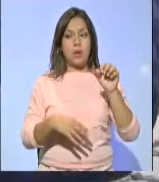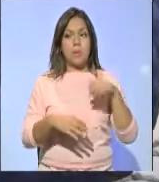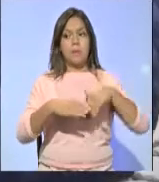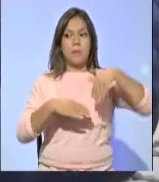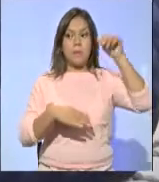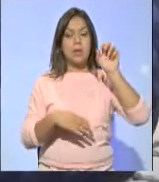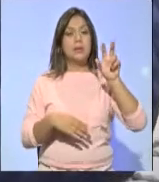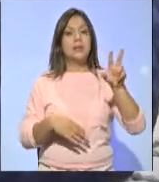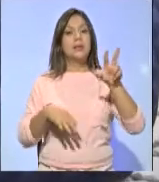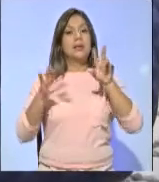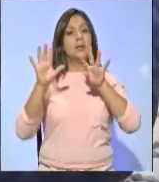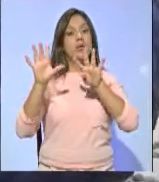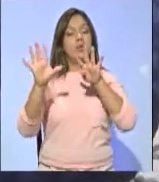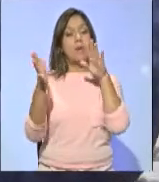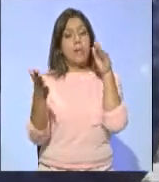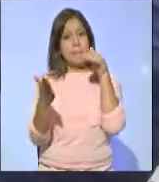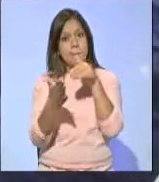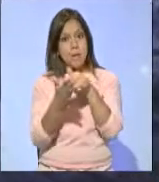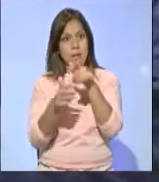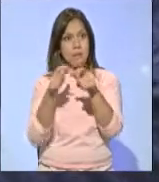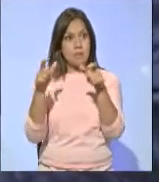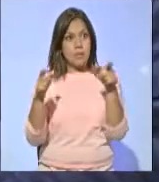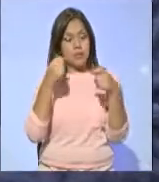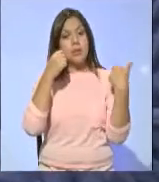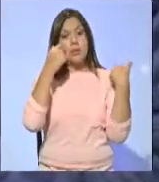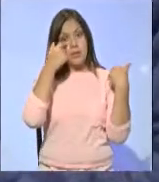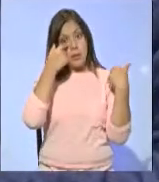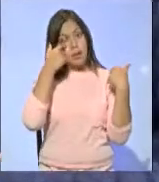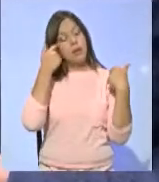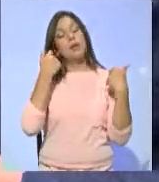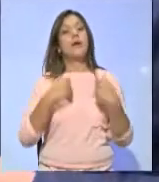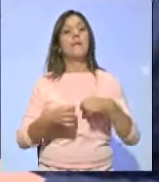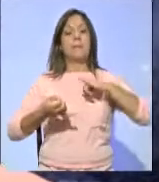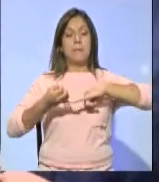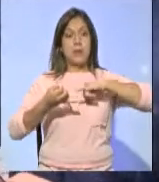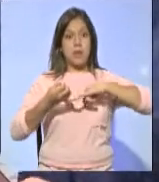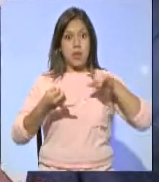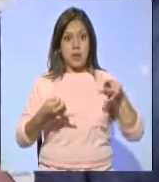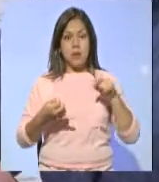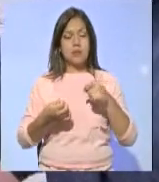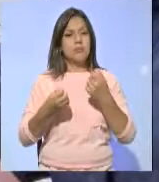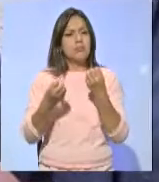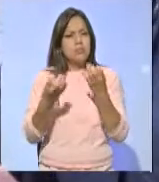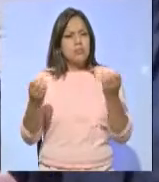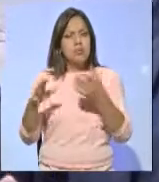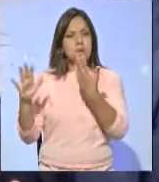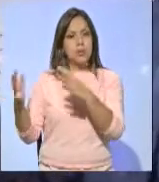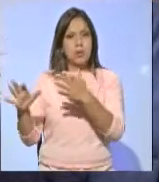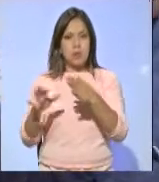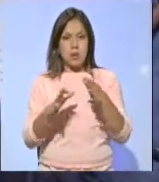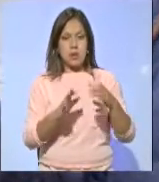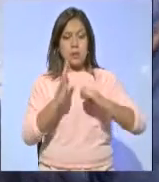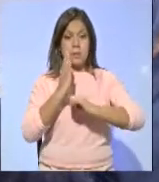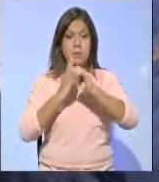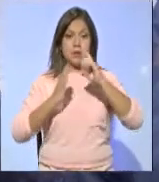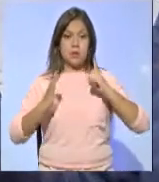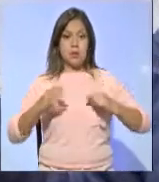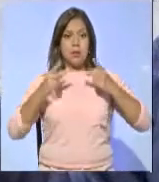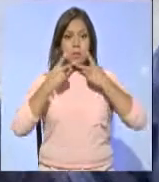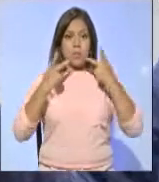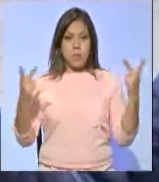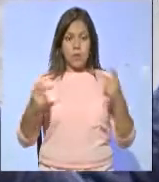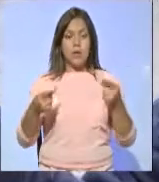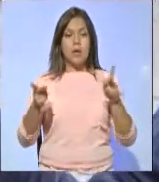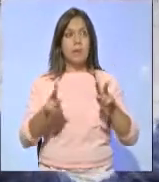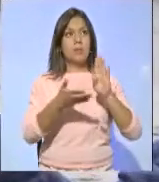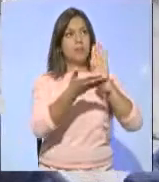39.000 casos de personas que tienen VIH. De estas personas se encuentran en tratamiento en las diferentes instancias del Ministerio de Salud Pública, de la Seguridad